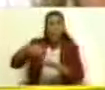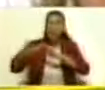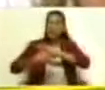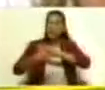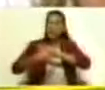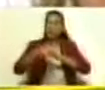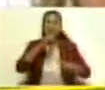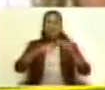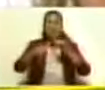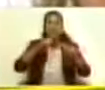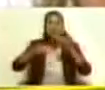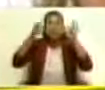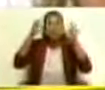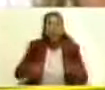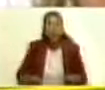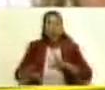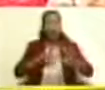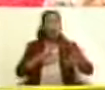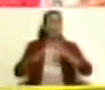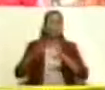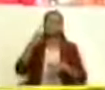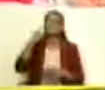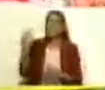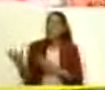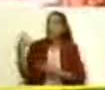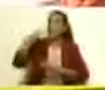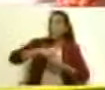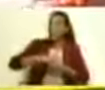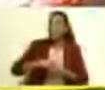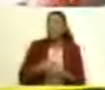tecnologías de información y comunicación.